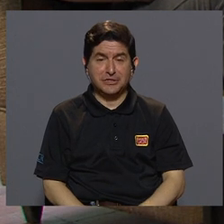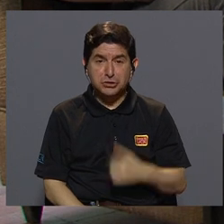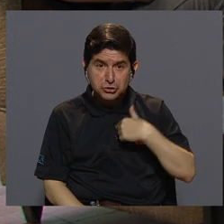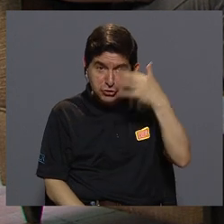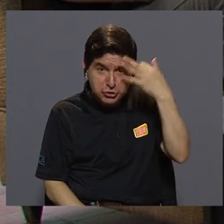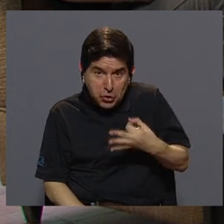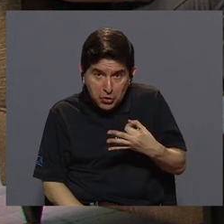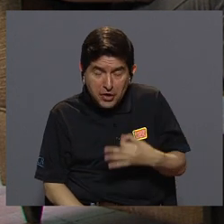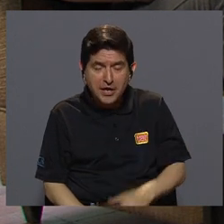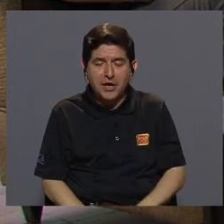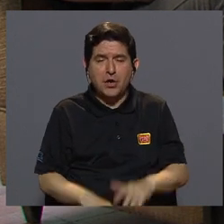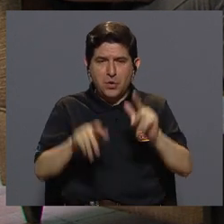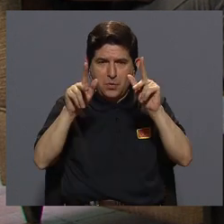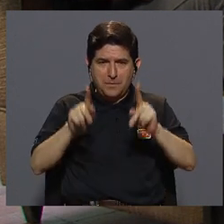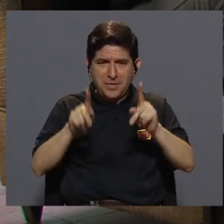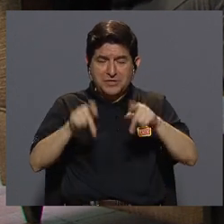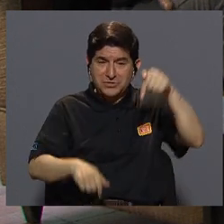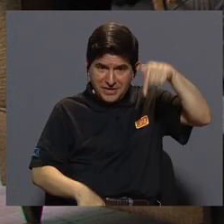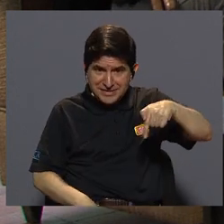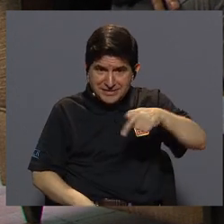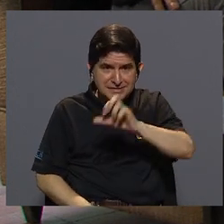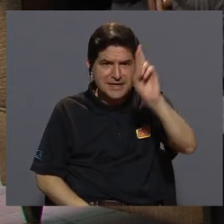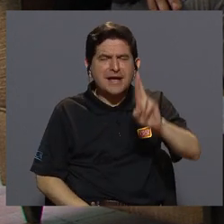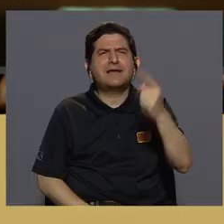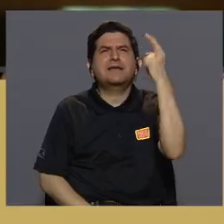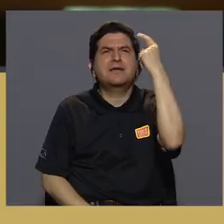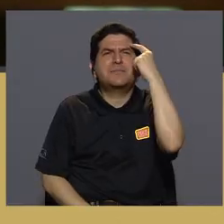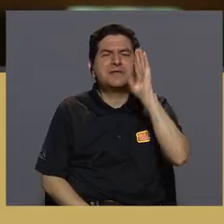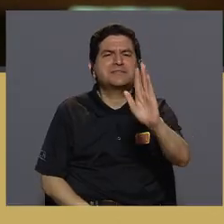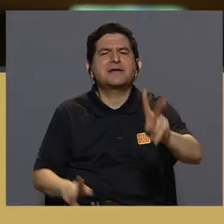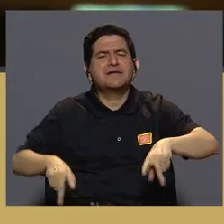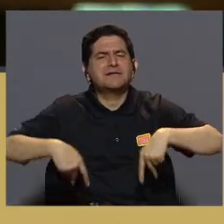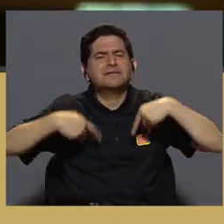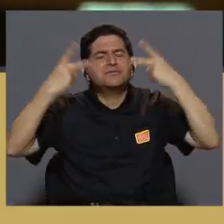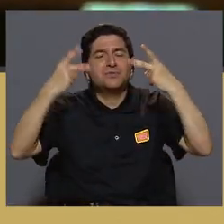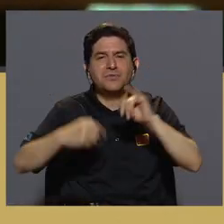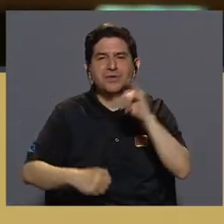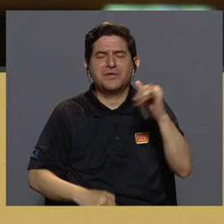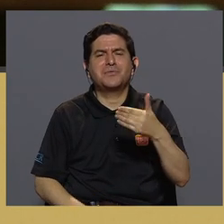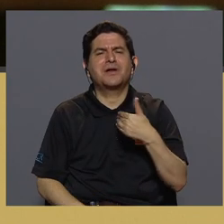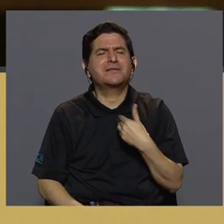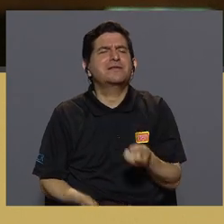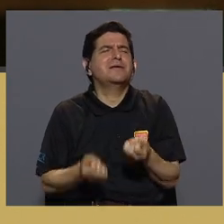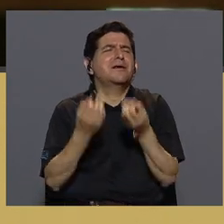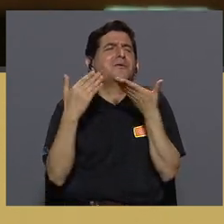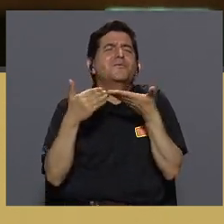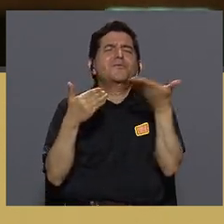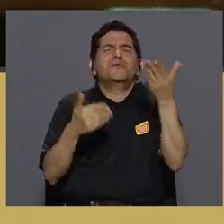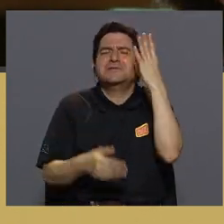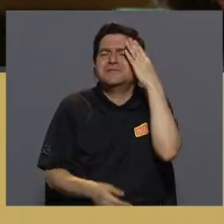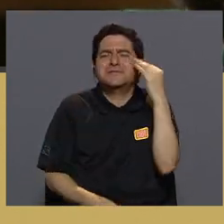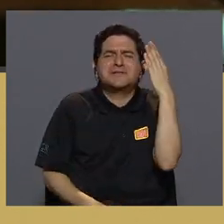que si los costarricenses se pusieran a pensar en sus vidas, también tendrían